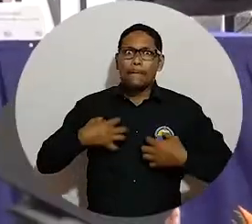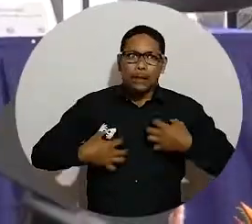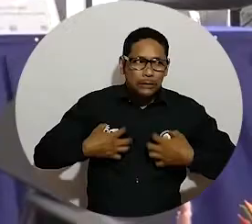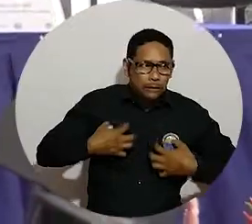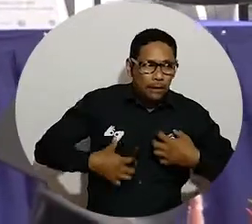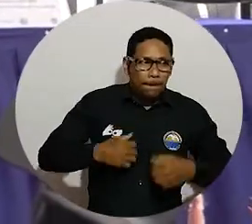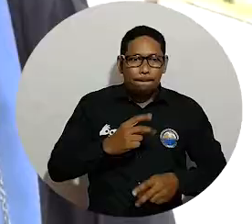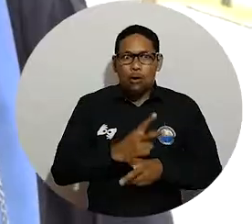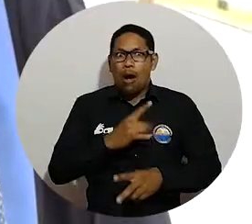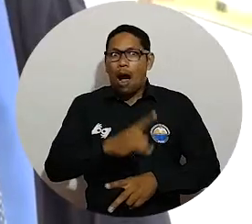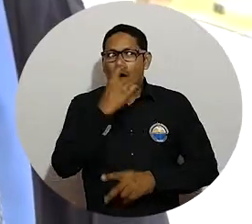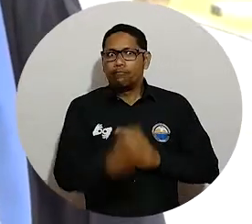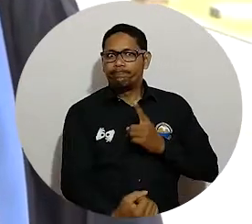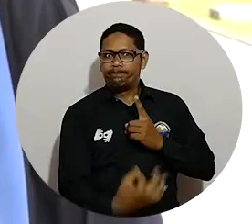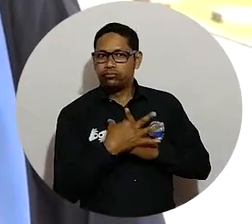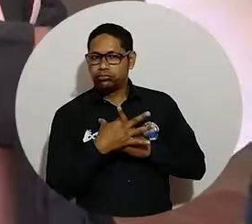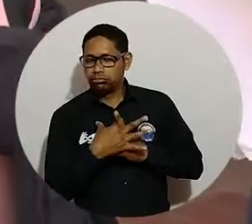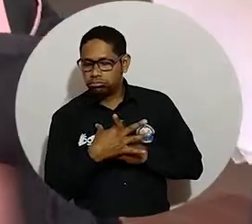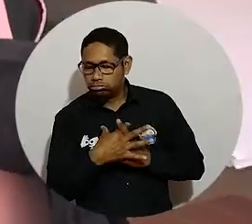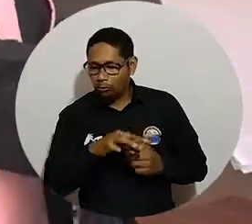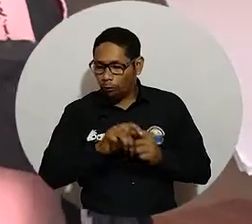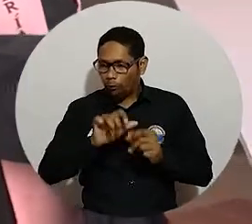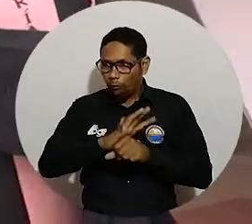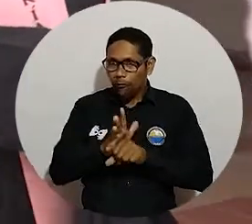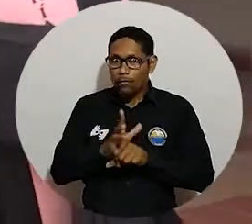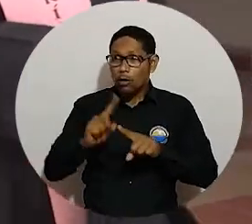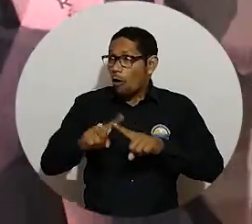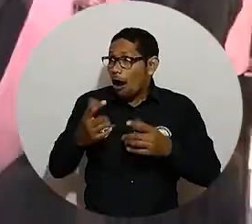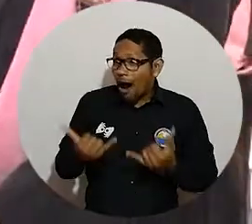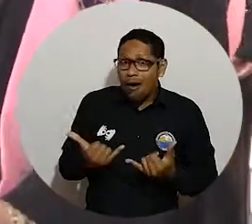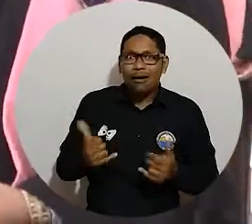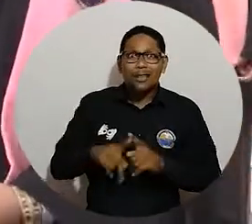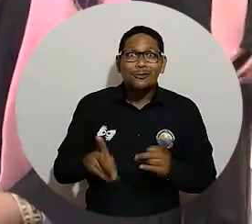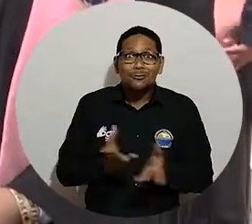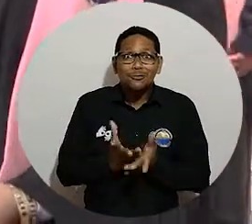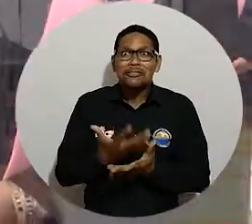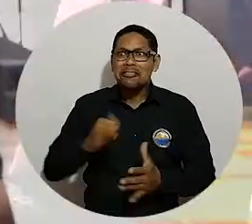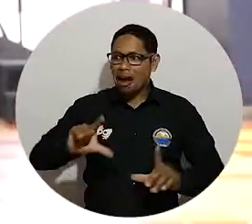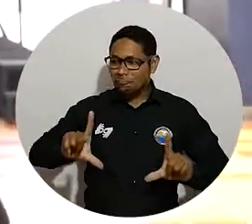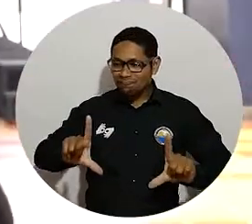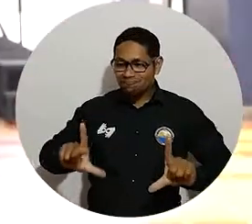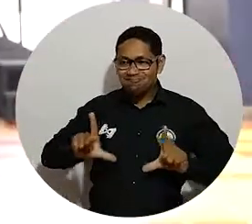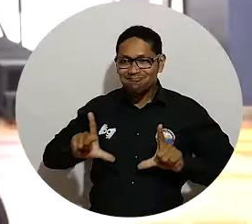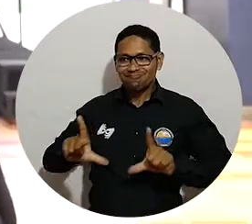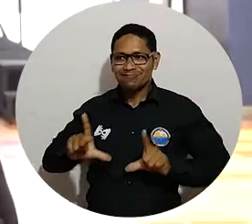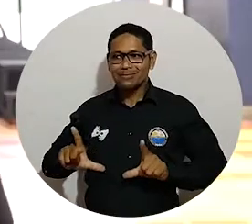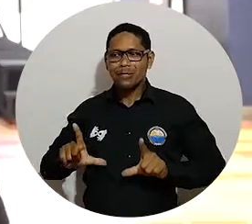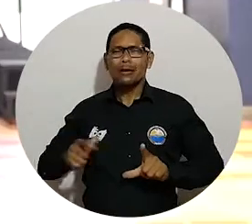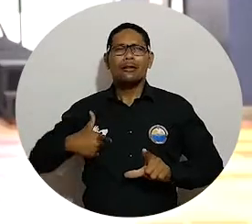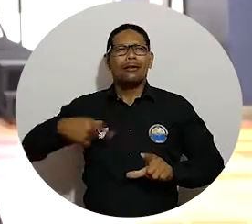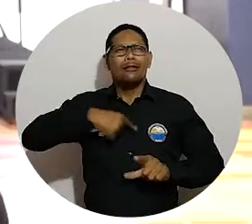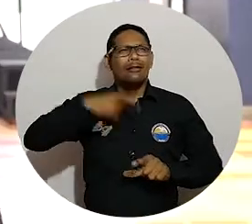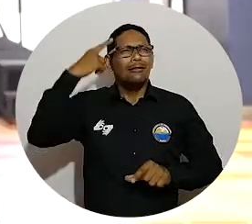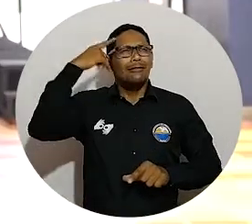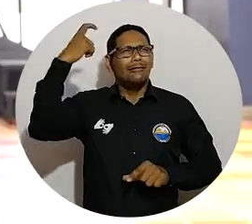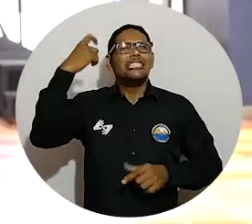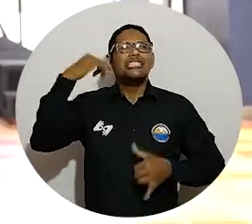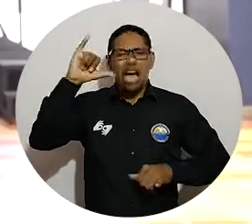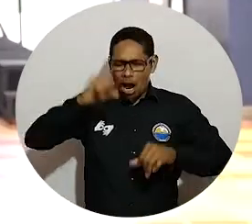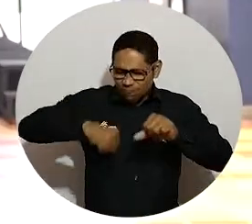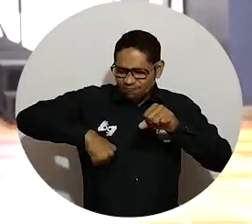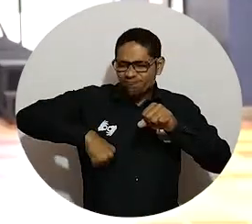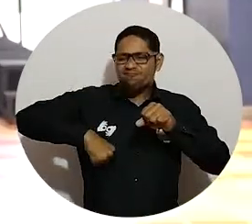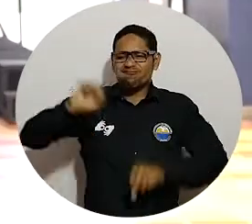ese miedo, el riesgo a contaminarse, pero que hoy nuestros estudiantes ya graduados pueden decir, lo